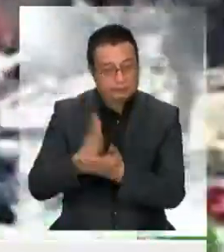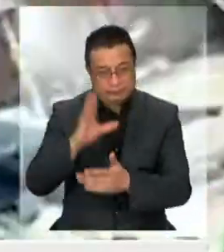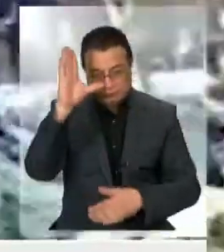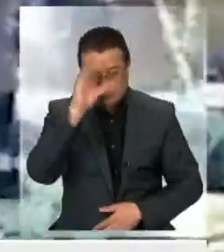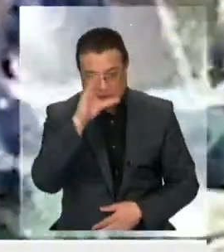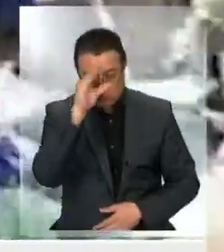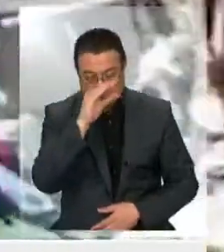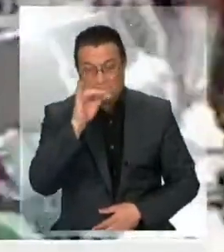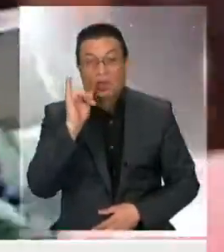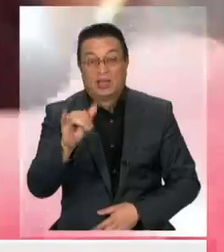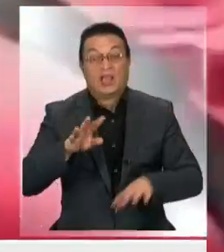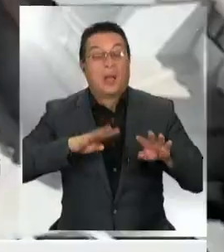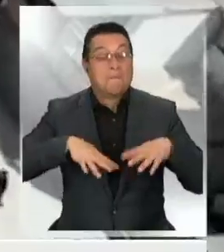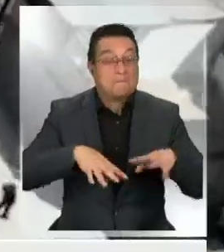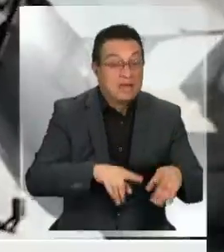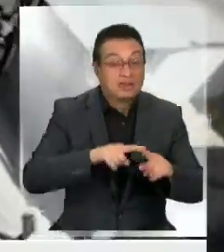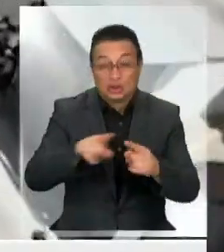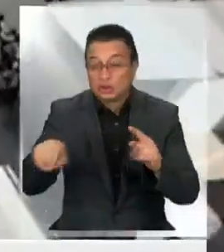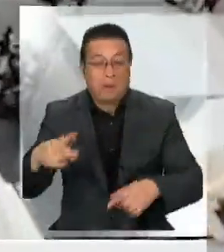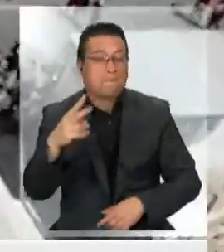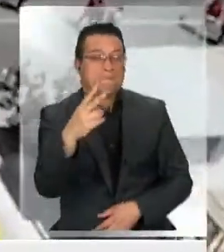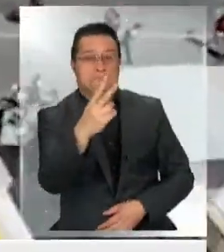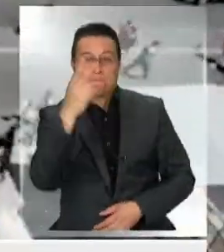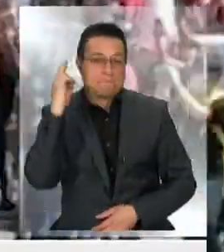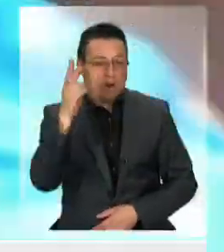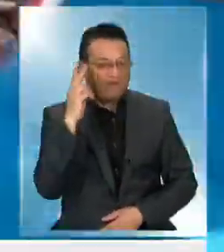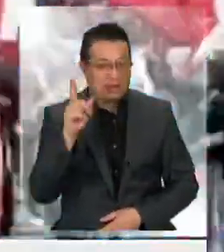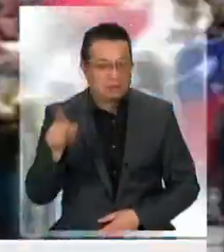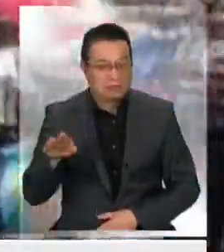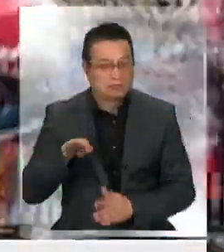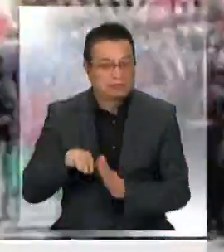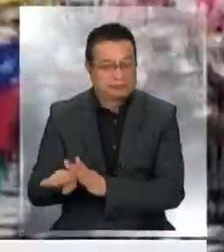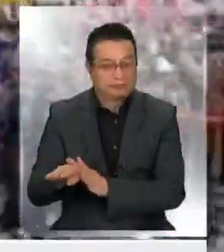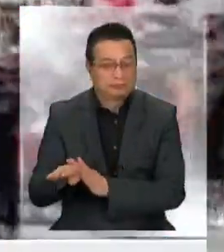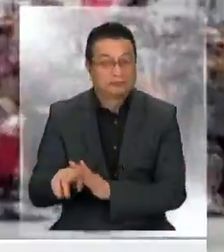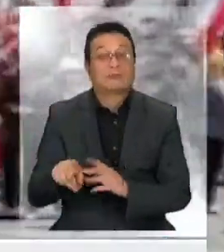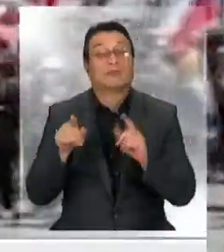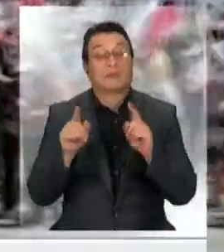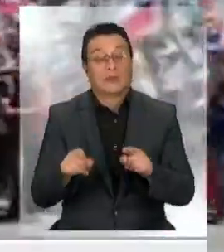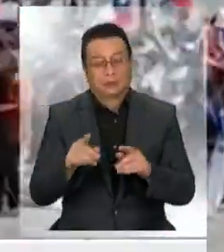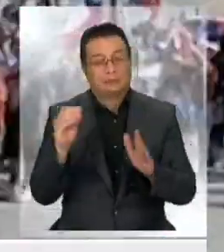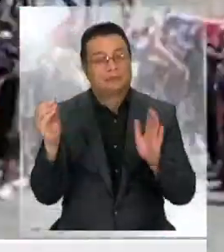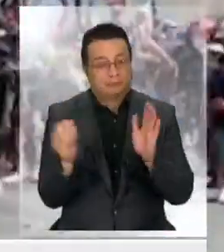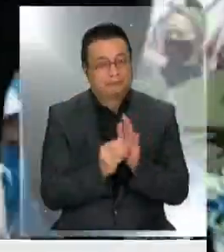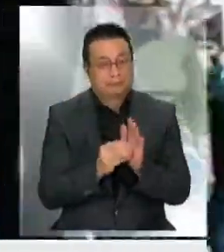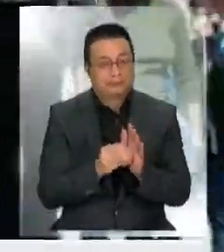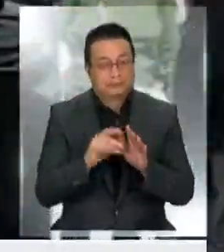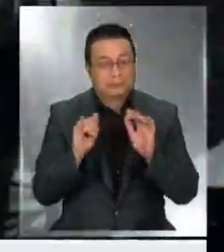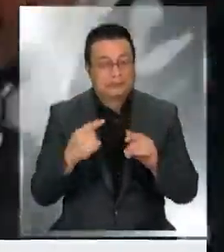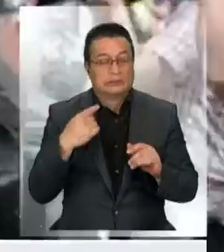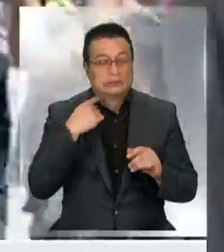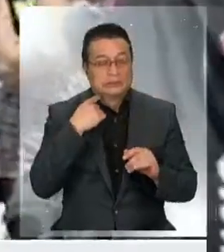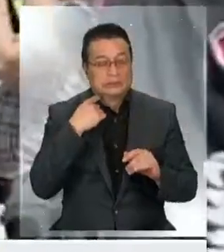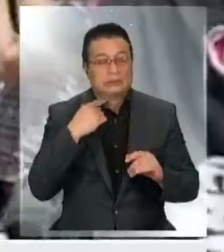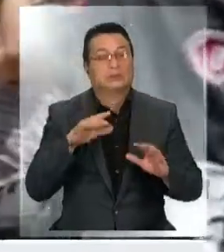les prohibió asistir a marchas en cualquier parte de nuestro país. Detenciones que marcan un precedente frente a actos